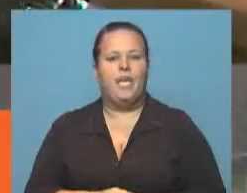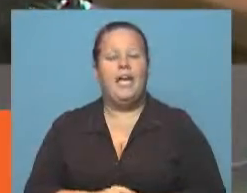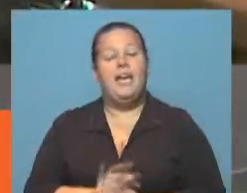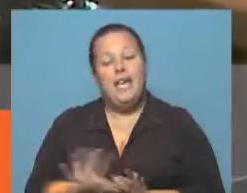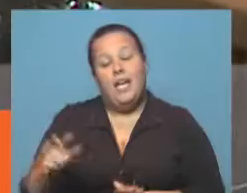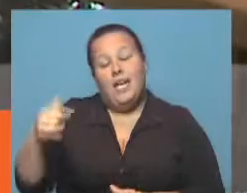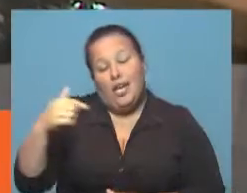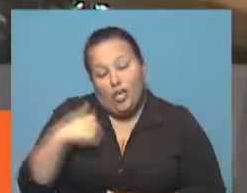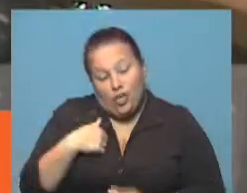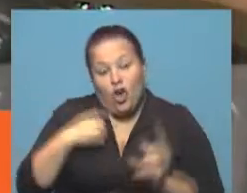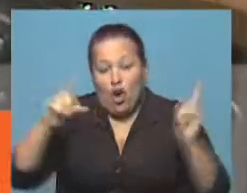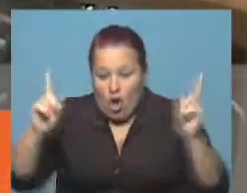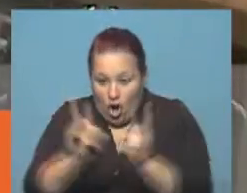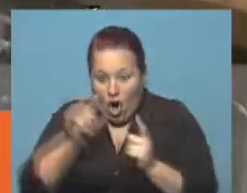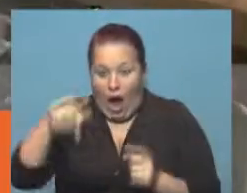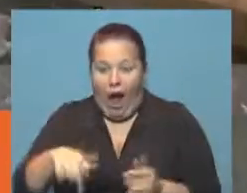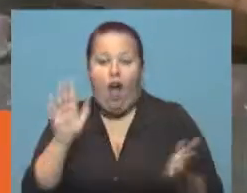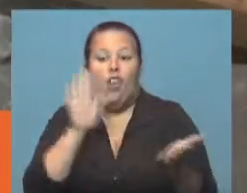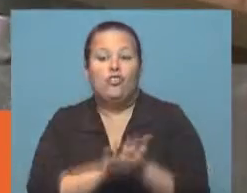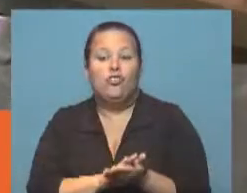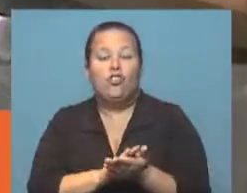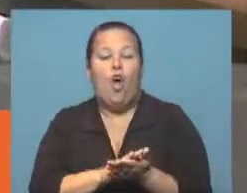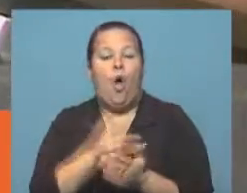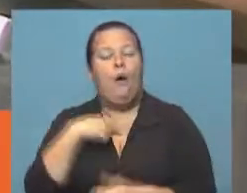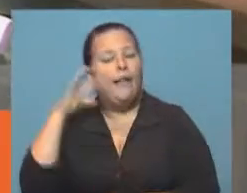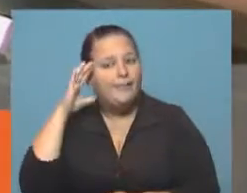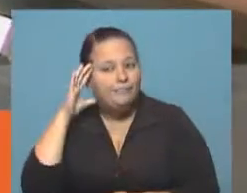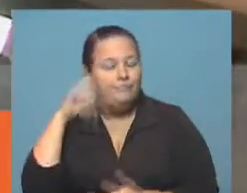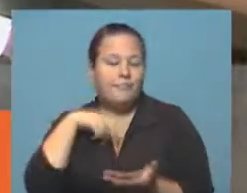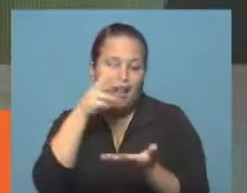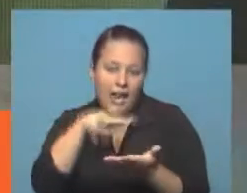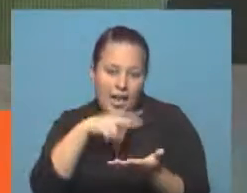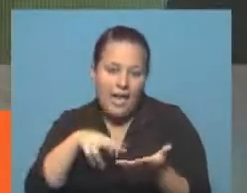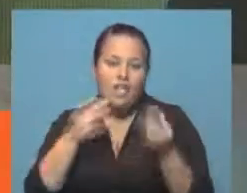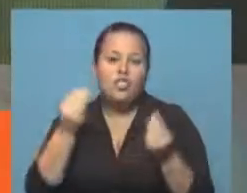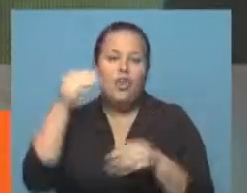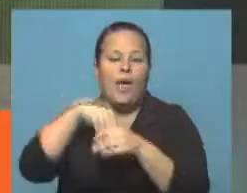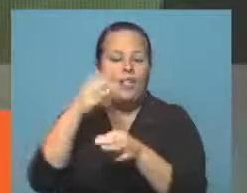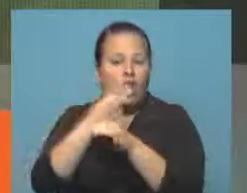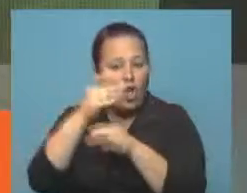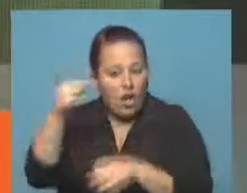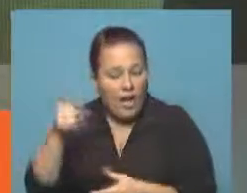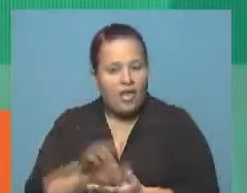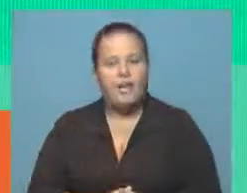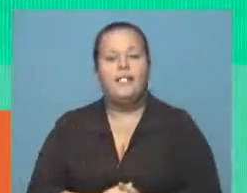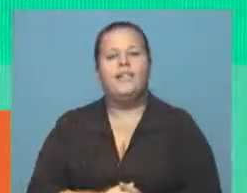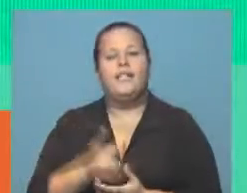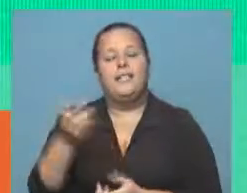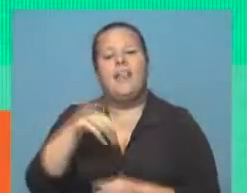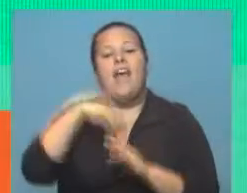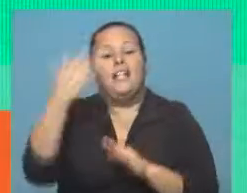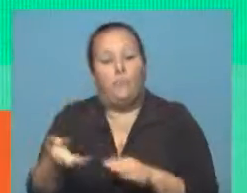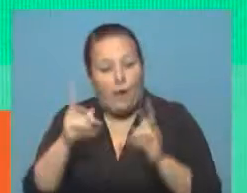Si yo tengo que hacer un resumen ahora de todo lo que escuché y leí, de lo que pasó en el Carlos Pellegrini y lo